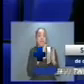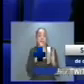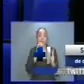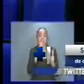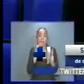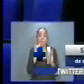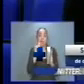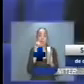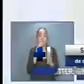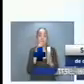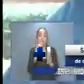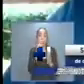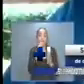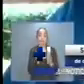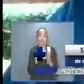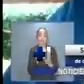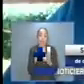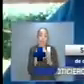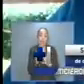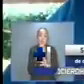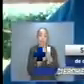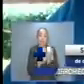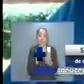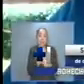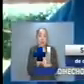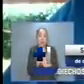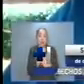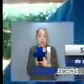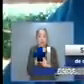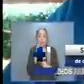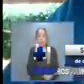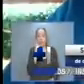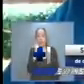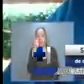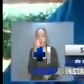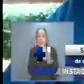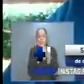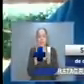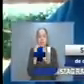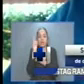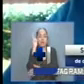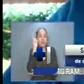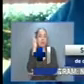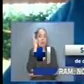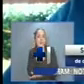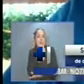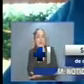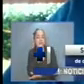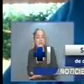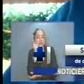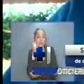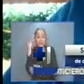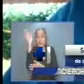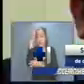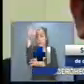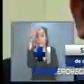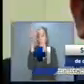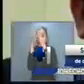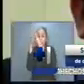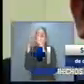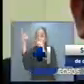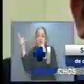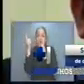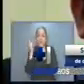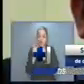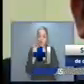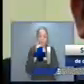también dictaminó una detención provisional, esto por el delito de cohecho activo. Vamos a escuchar en